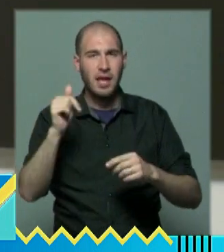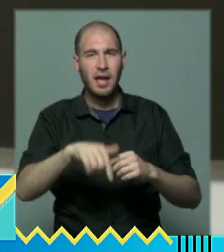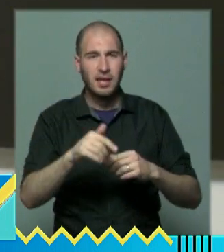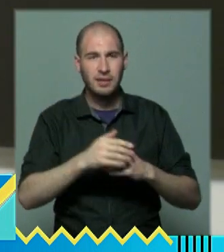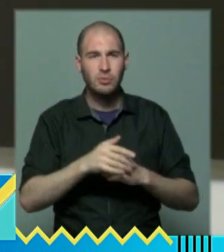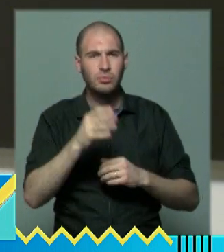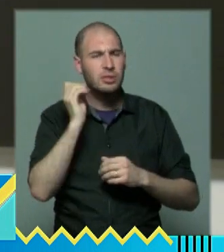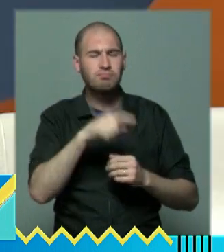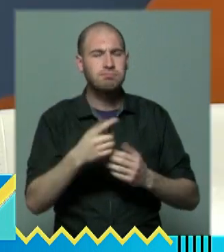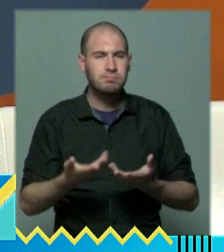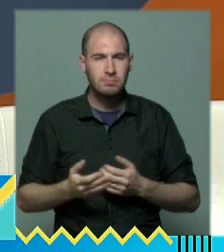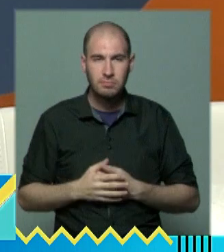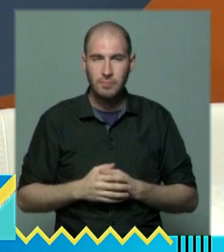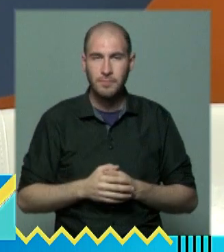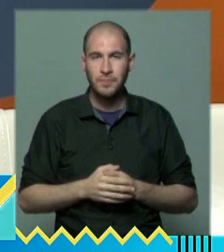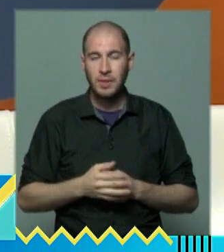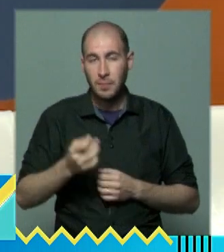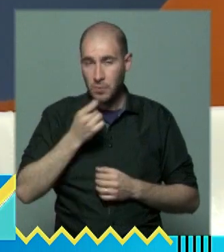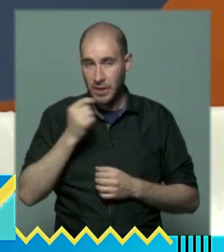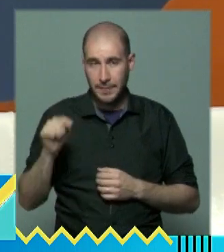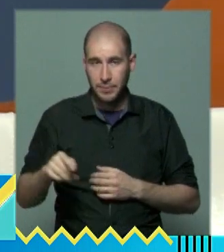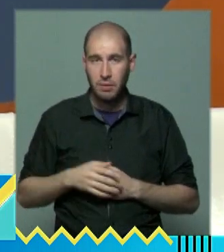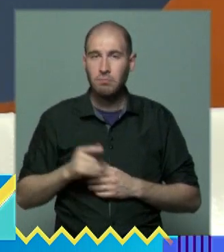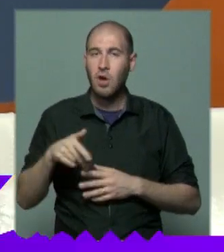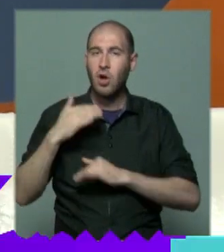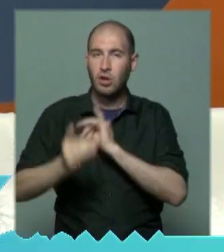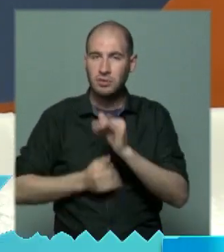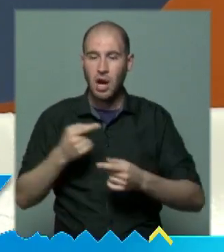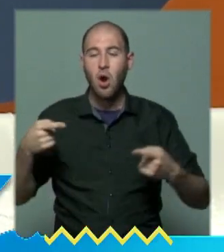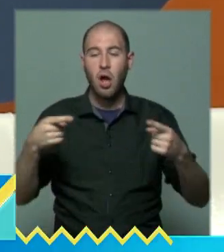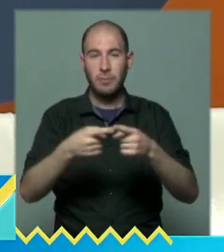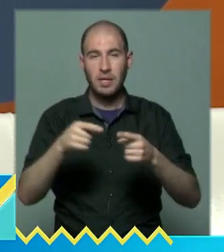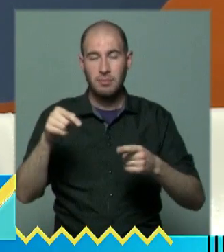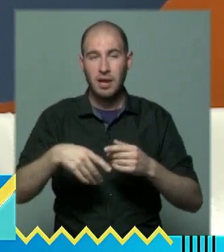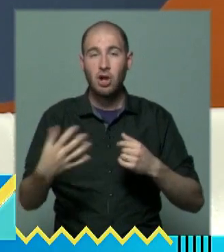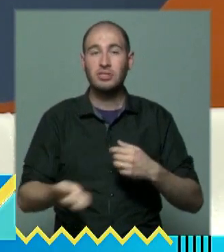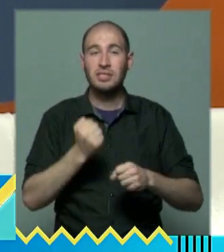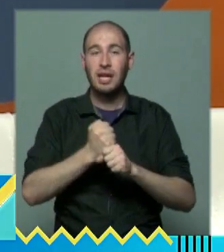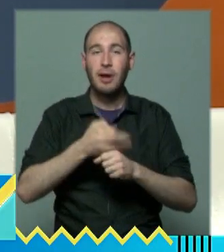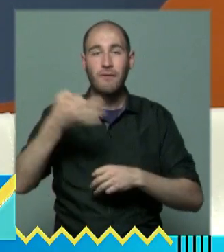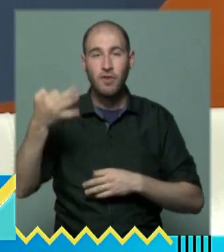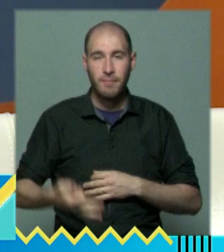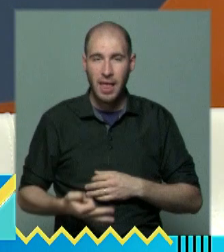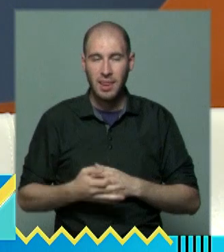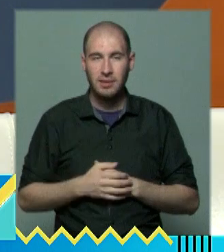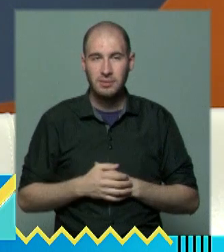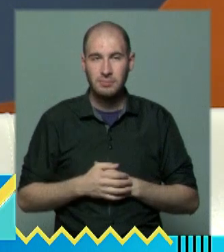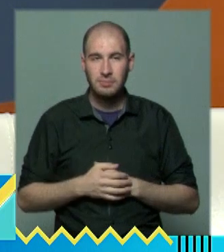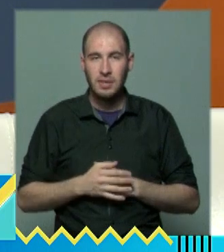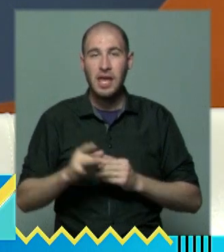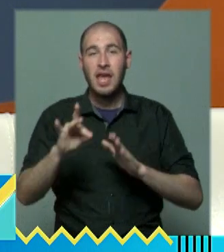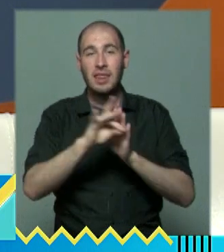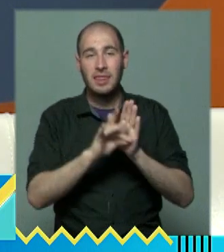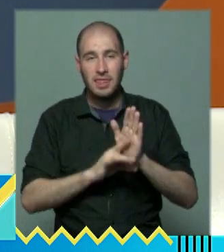creen y piensan? Mira, si vos planteás o el objetivo es recuperar el trabajo formal, digo, hay un dato